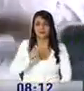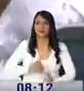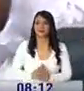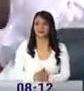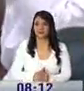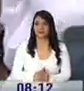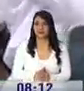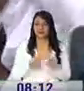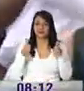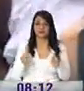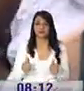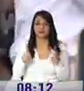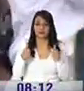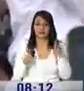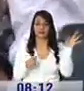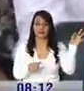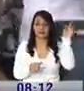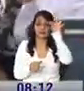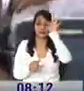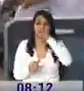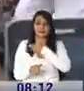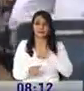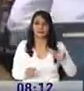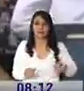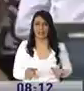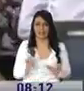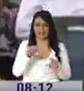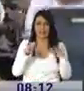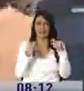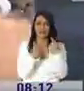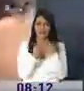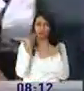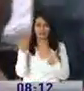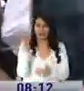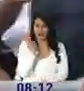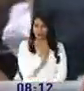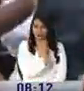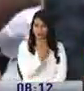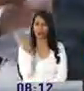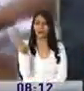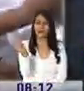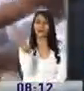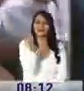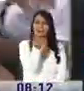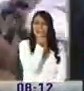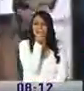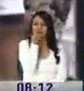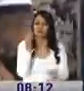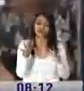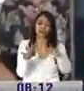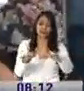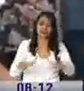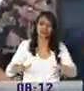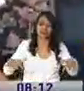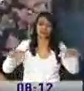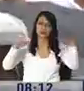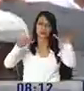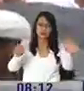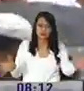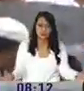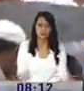de estado fue acompañado por las bases juveniles de su partido en un encuentro que promovió el liderazgo